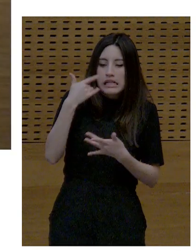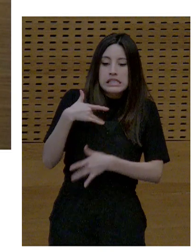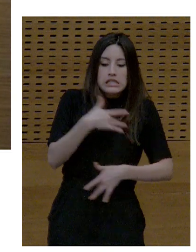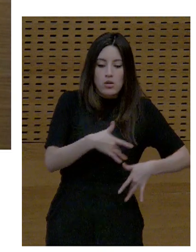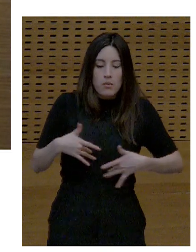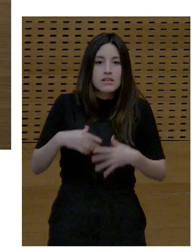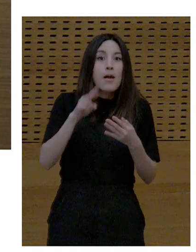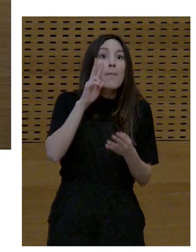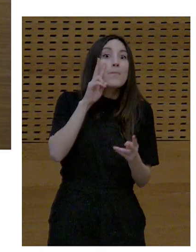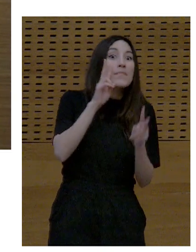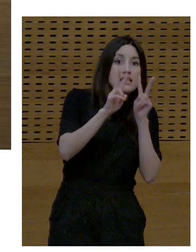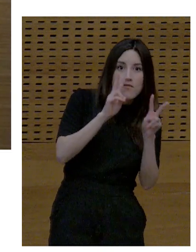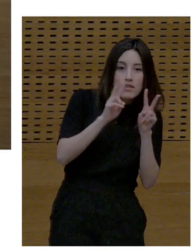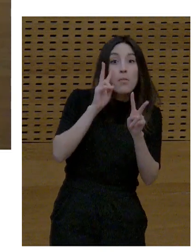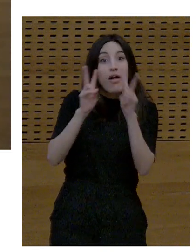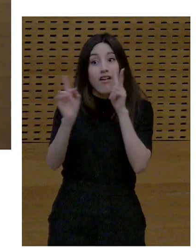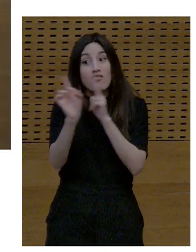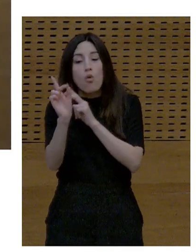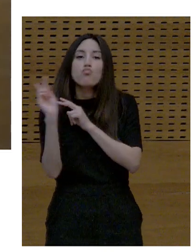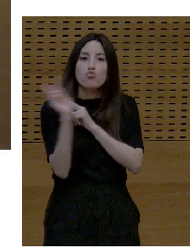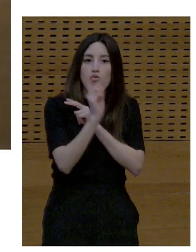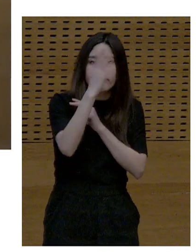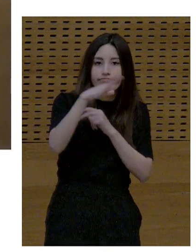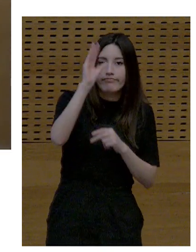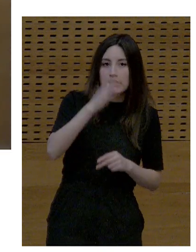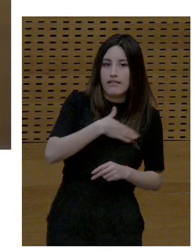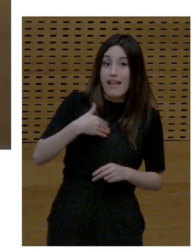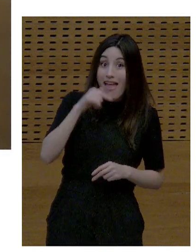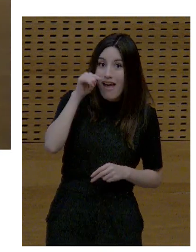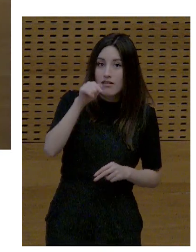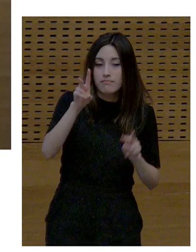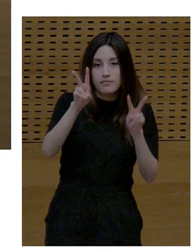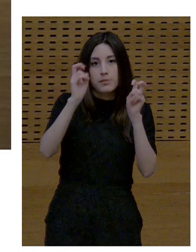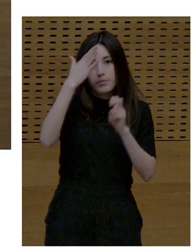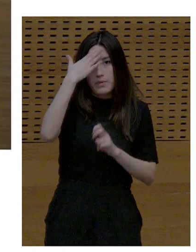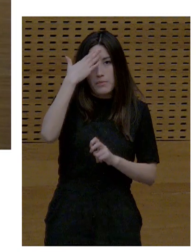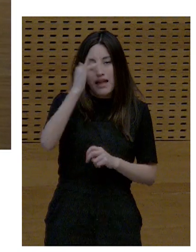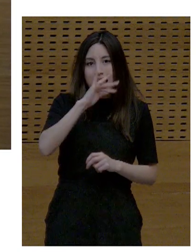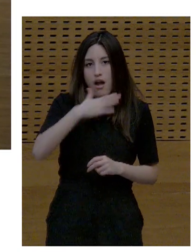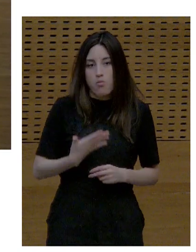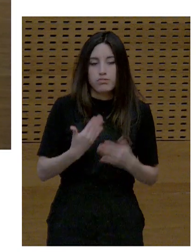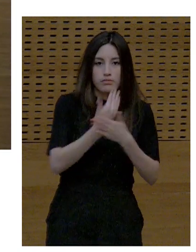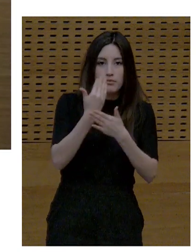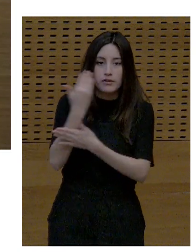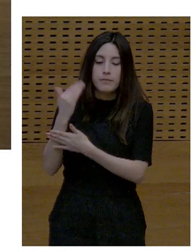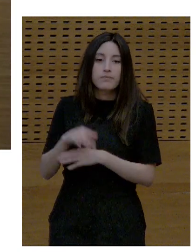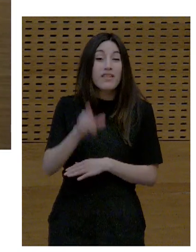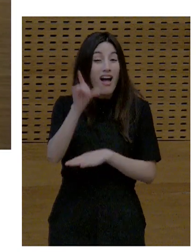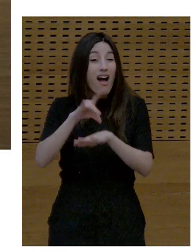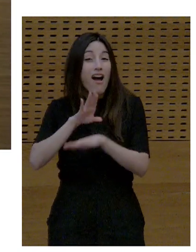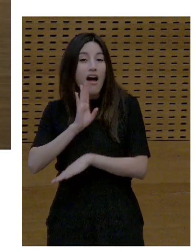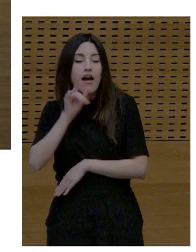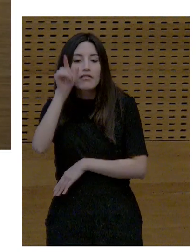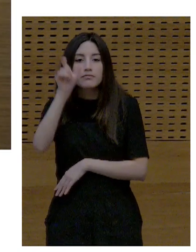impacto social, que creemos que es, como os decía, un poco el tema central de estas jornadas. La doctora Arantxa Gorospe es